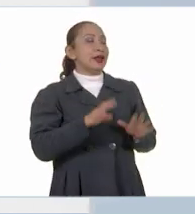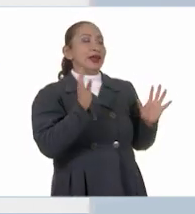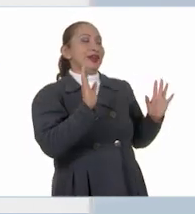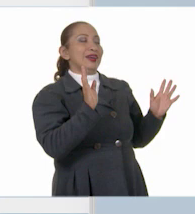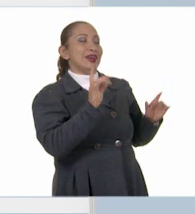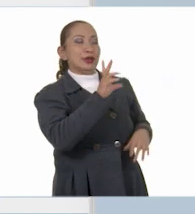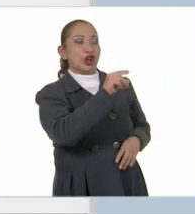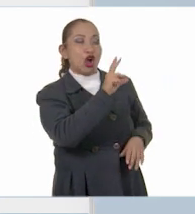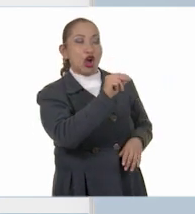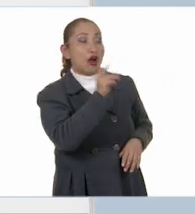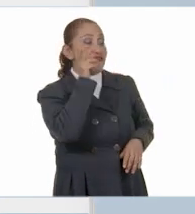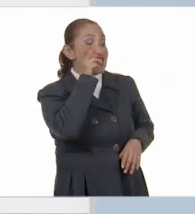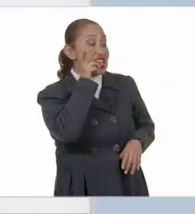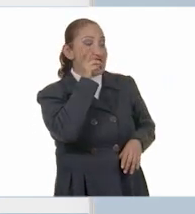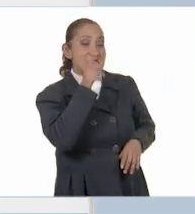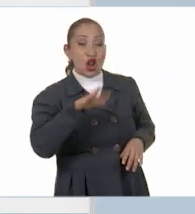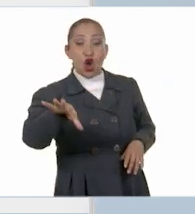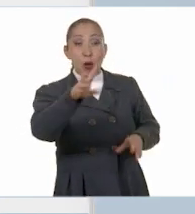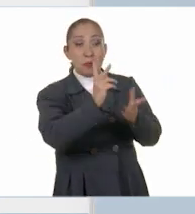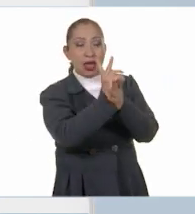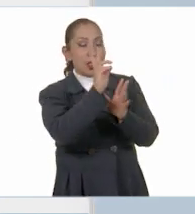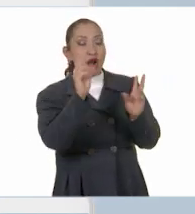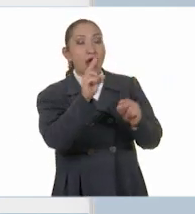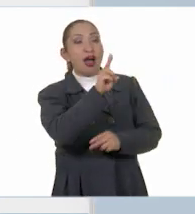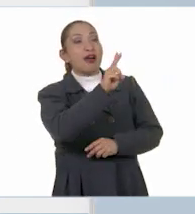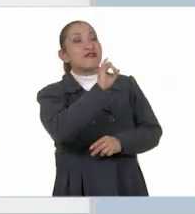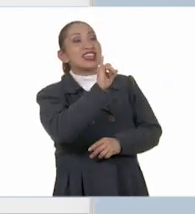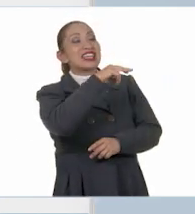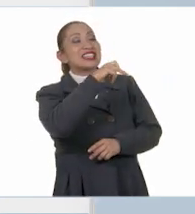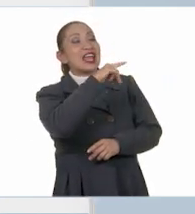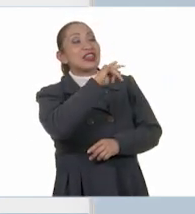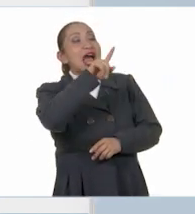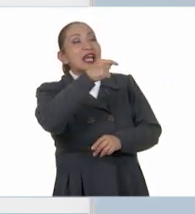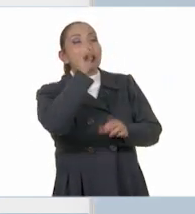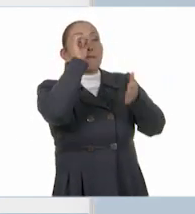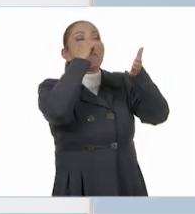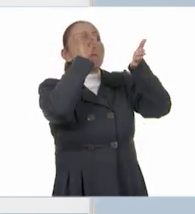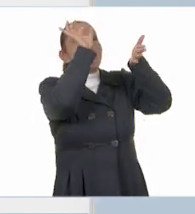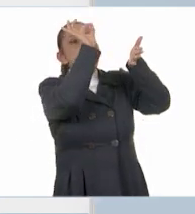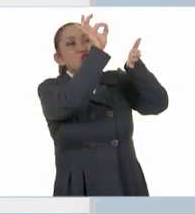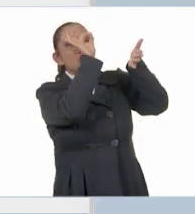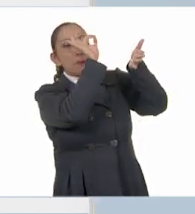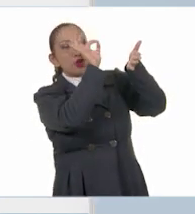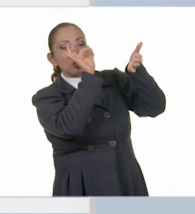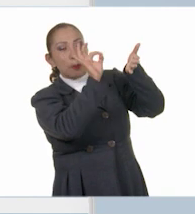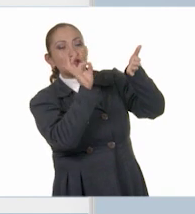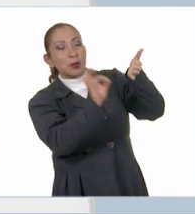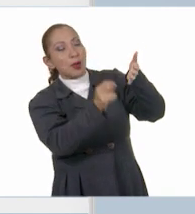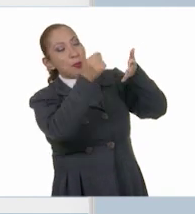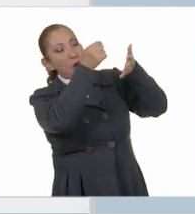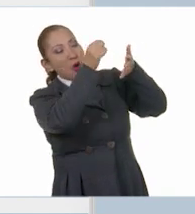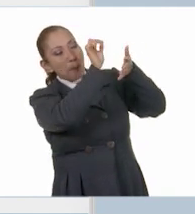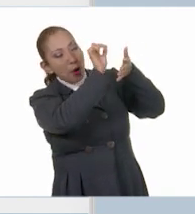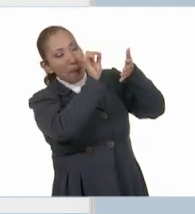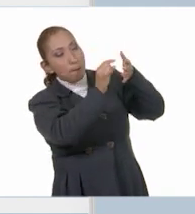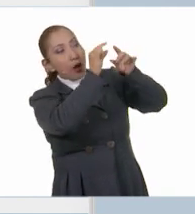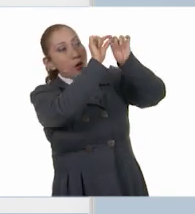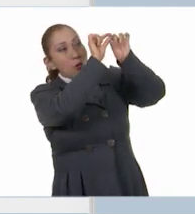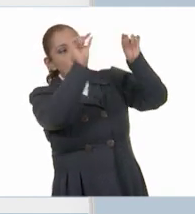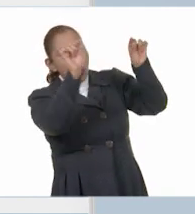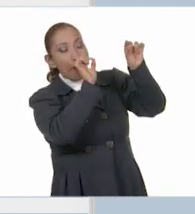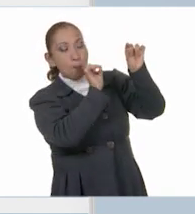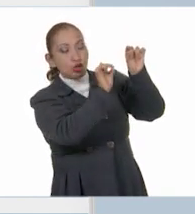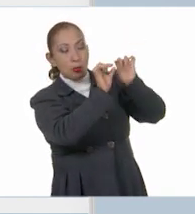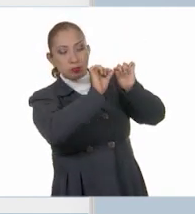Ah, no, no, no, no es un viñedo. Las viñetas son unos puntitos o símbolos que nos van a ayudar a separar una cosa de